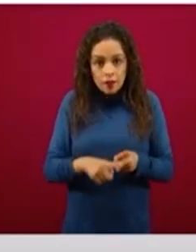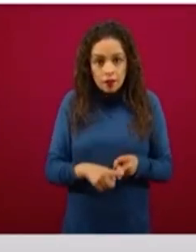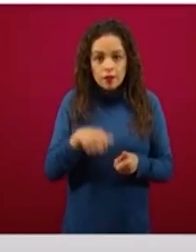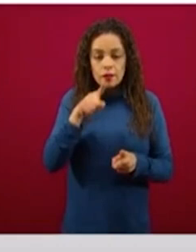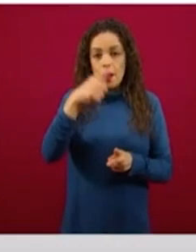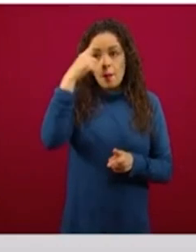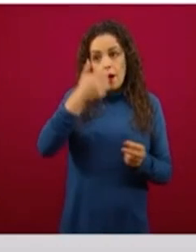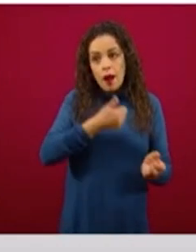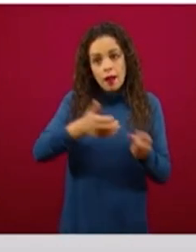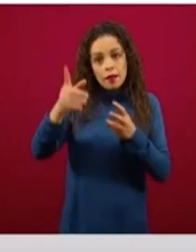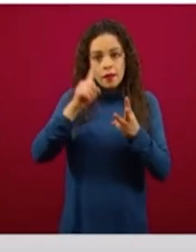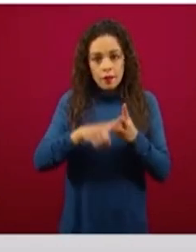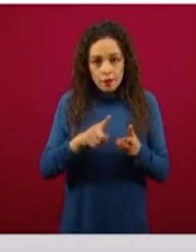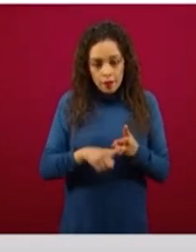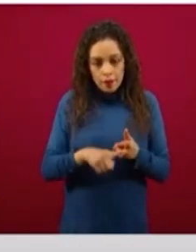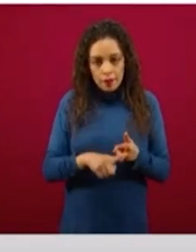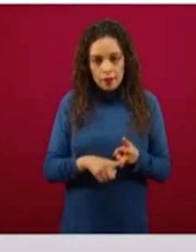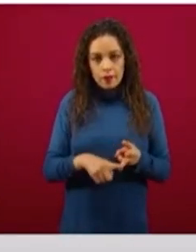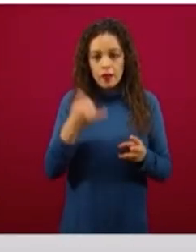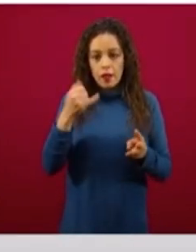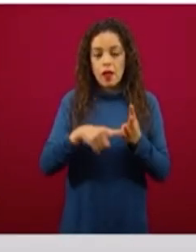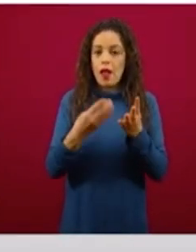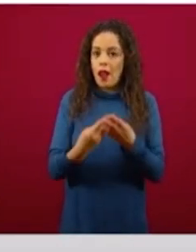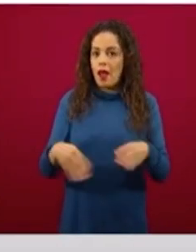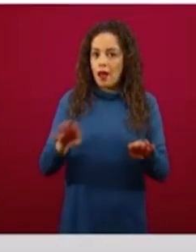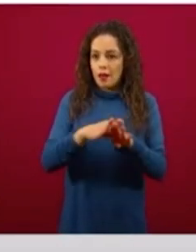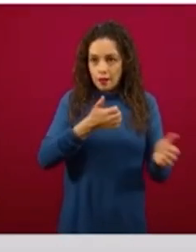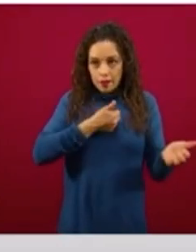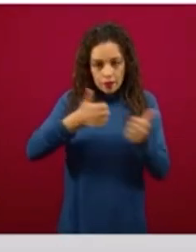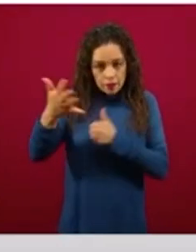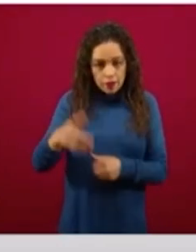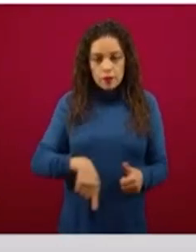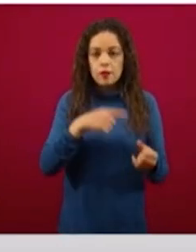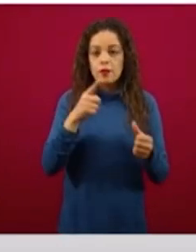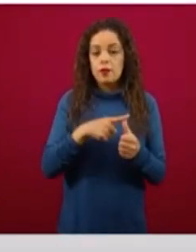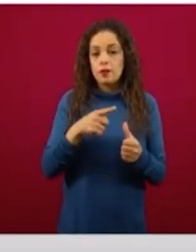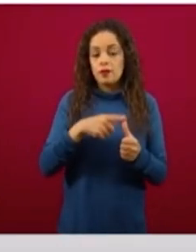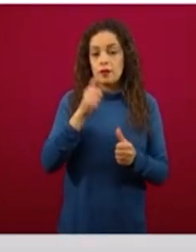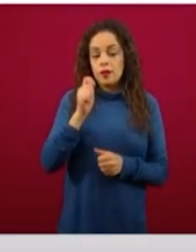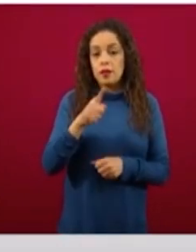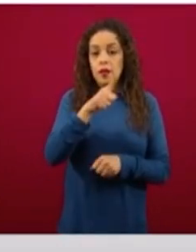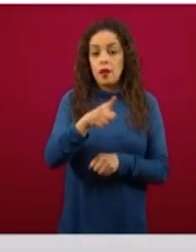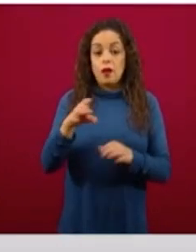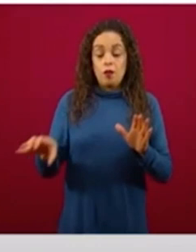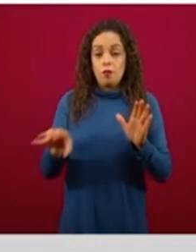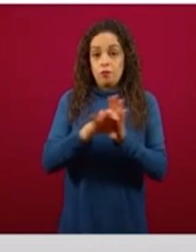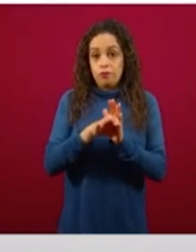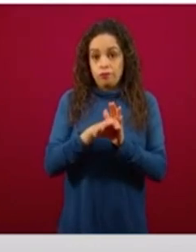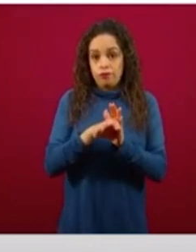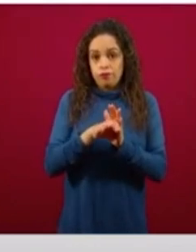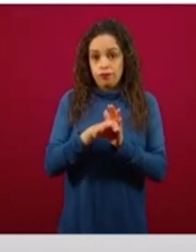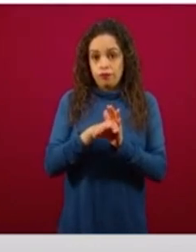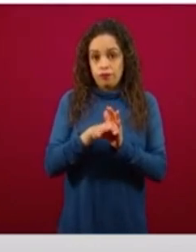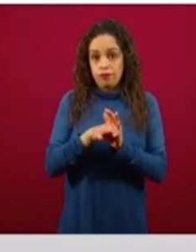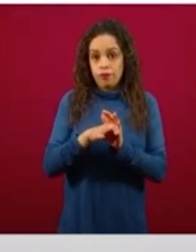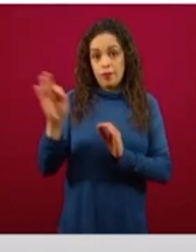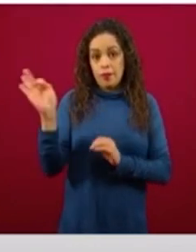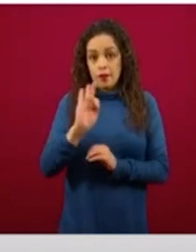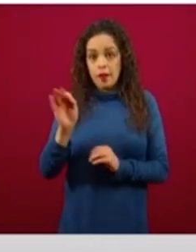servicio a domicilio y particularmente servicio en habitación si es que una persona está